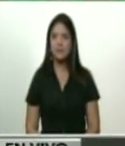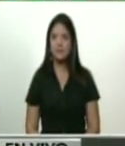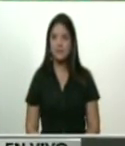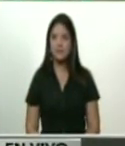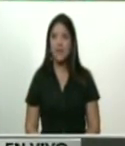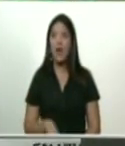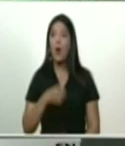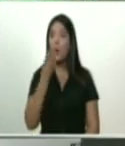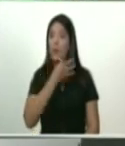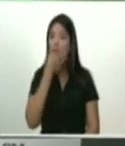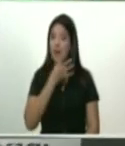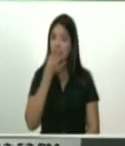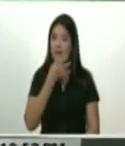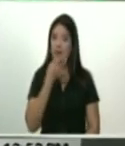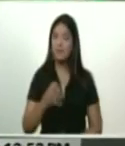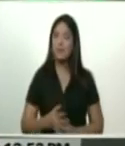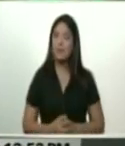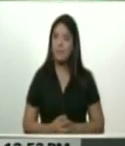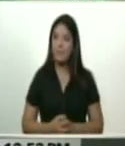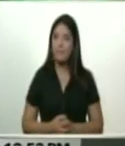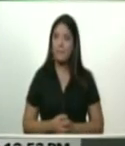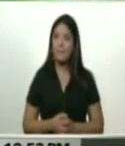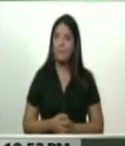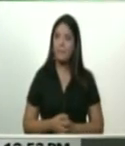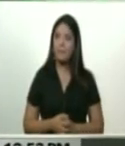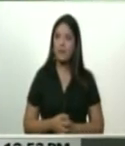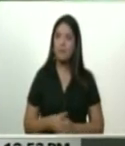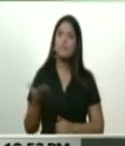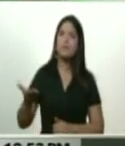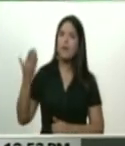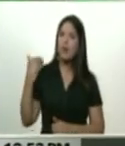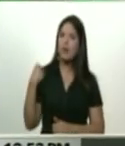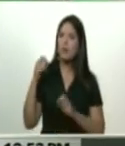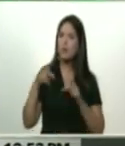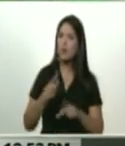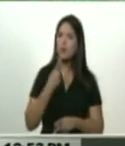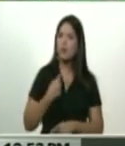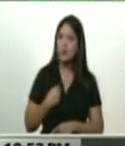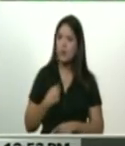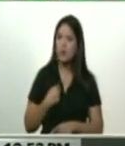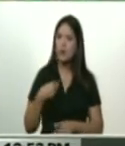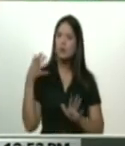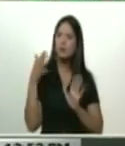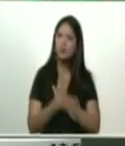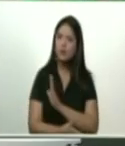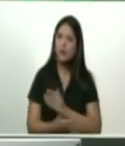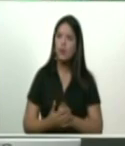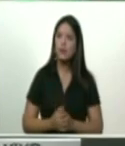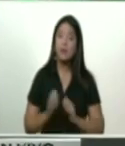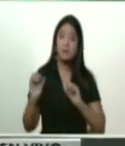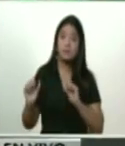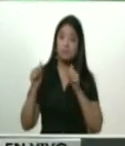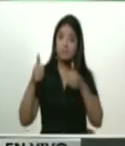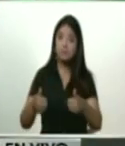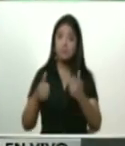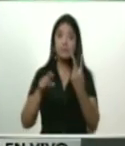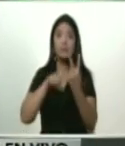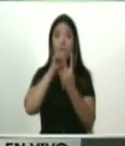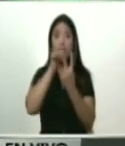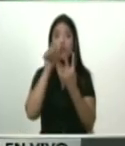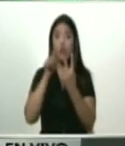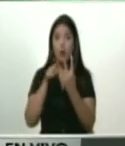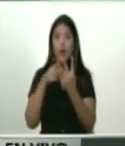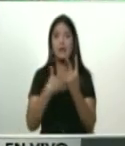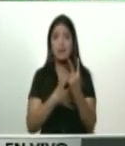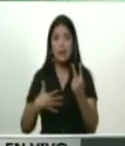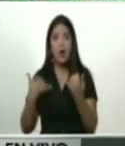Buenas tardes, alcalde. Usted en una oportunidad había mencionado sobre la activación de dos Suena Caracas. Quería